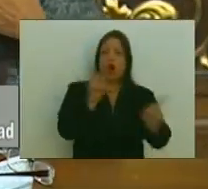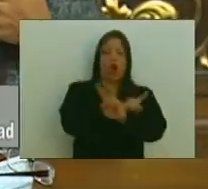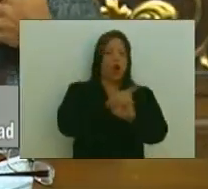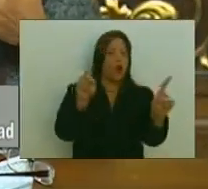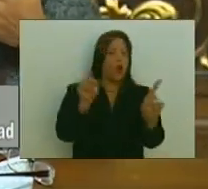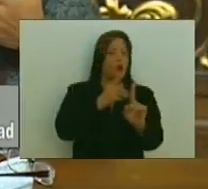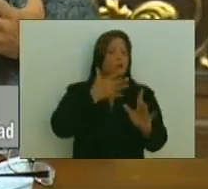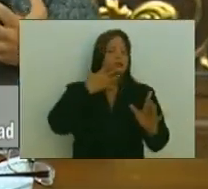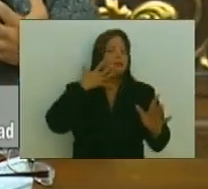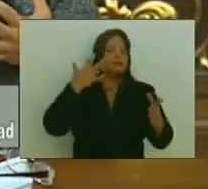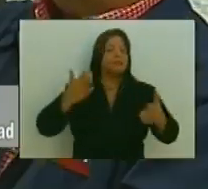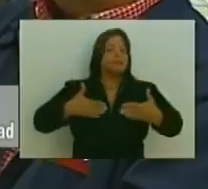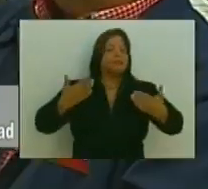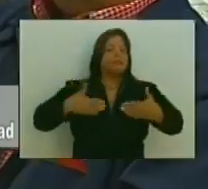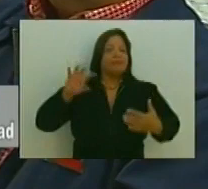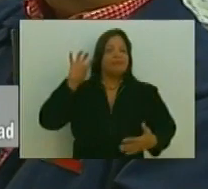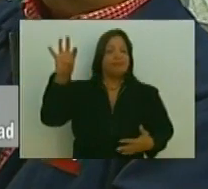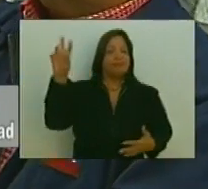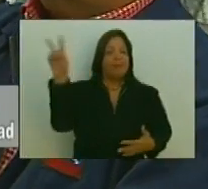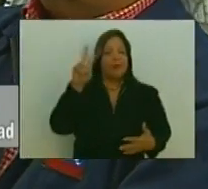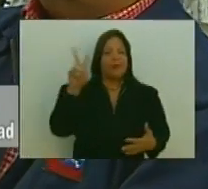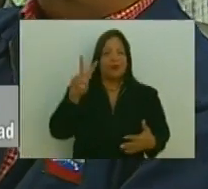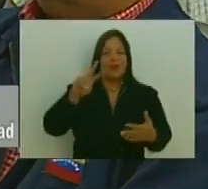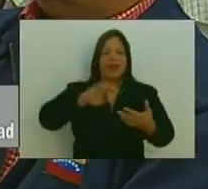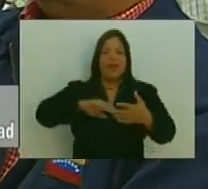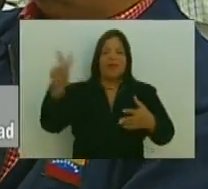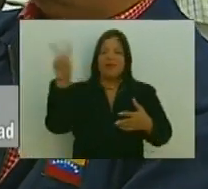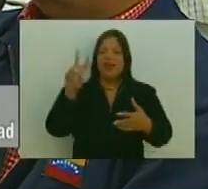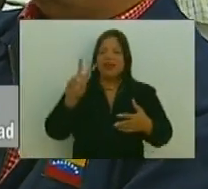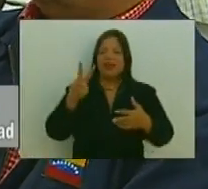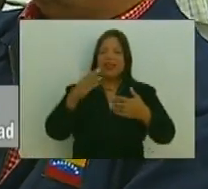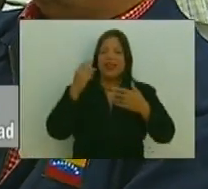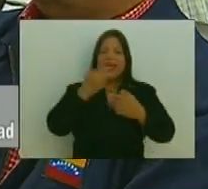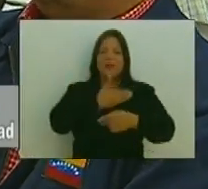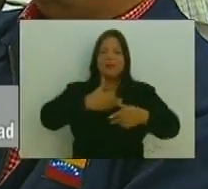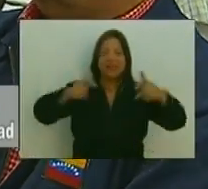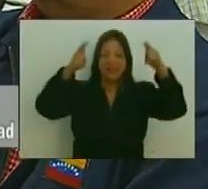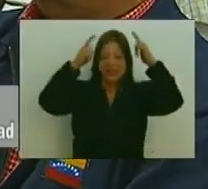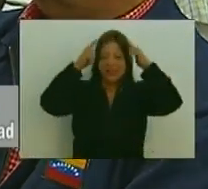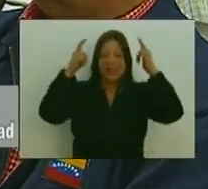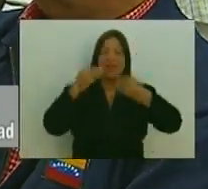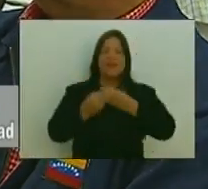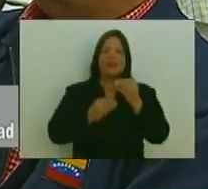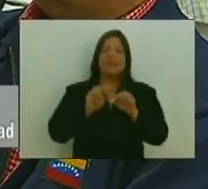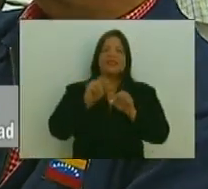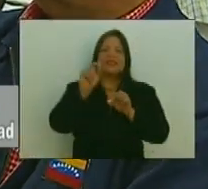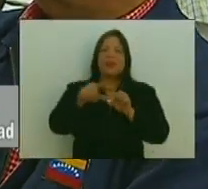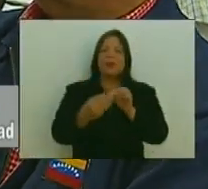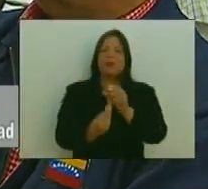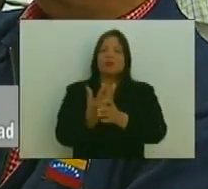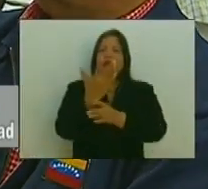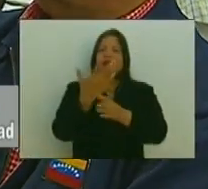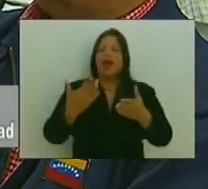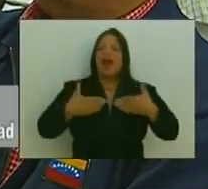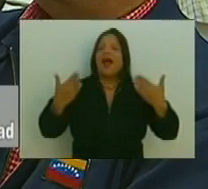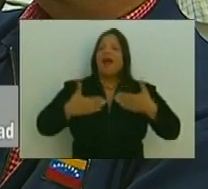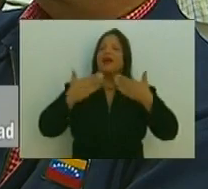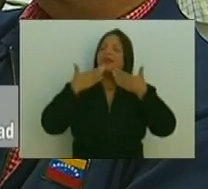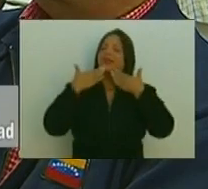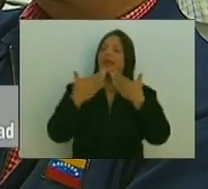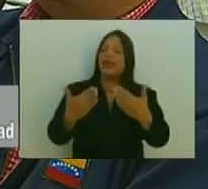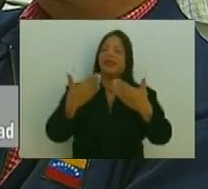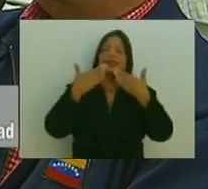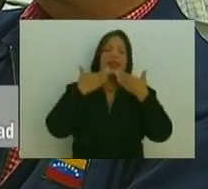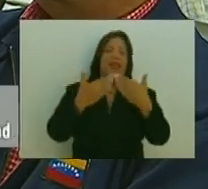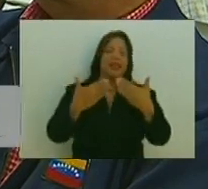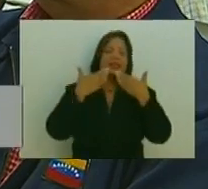es ese orgullo de patria, de una patria que el camarada Hugo Chávez sembró y que a nosotros le agradecemos, pero